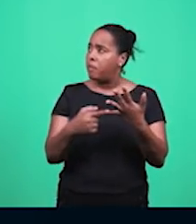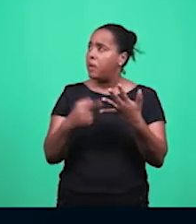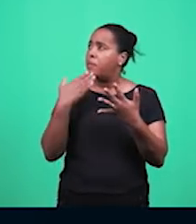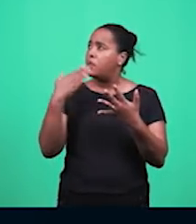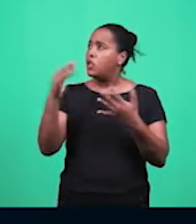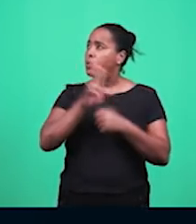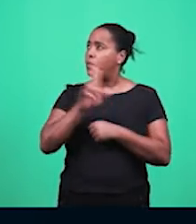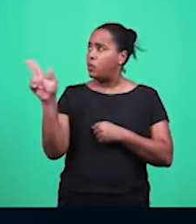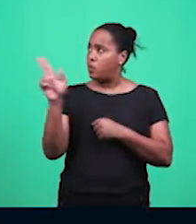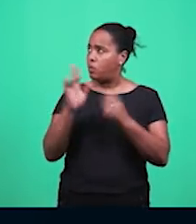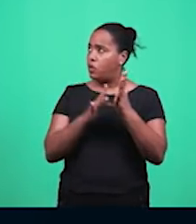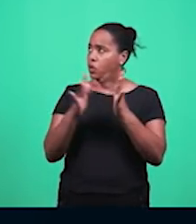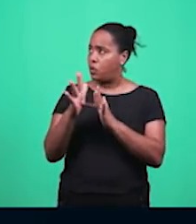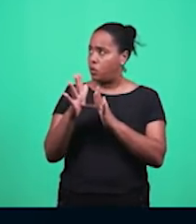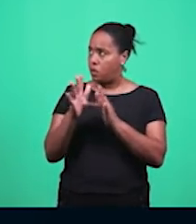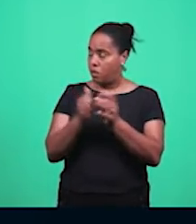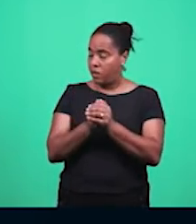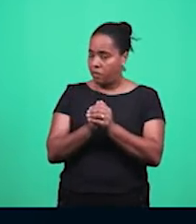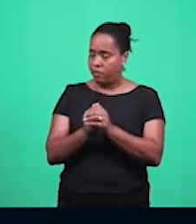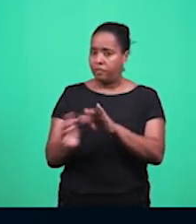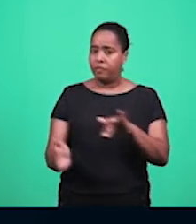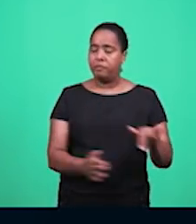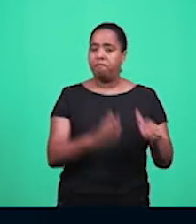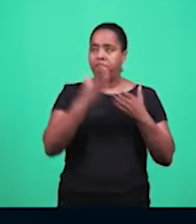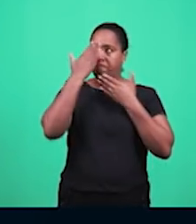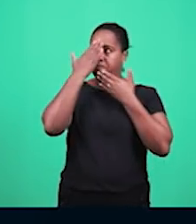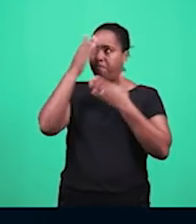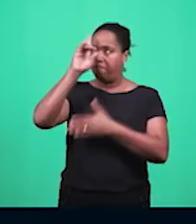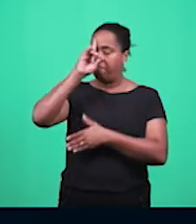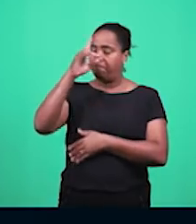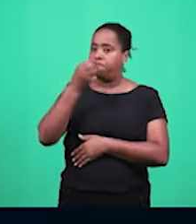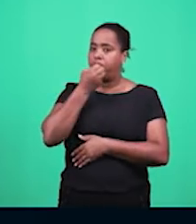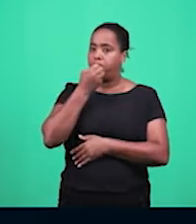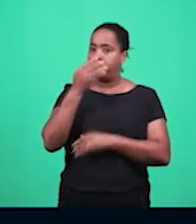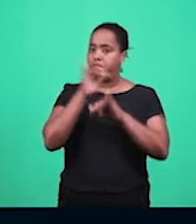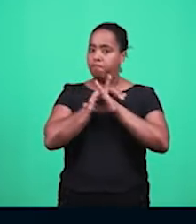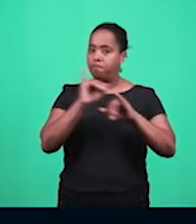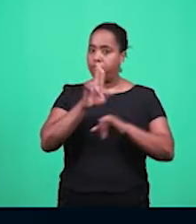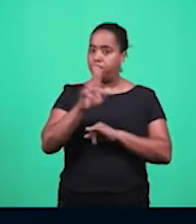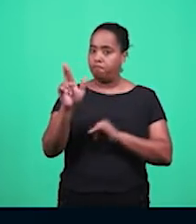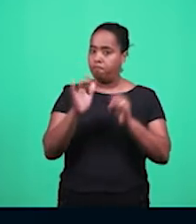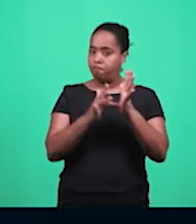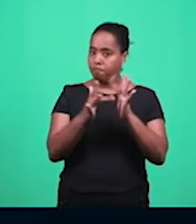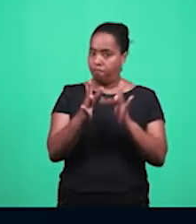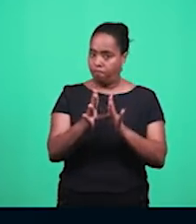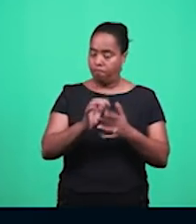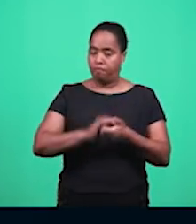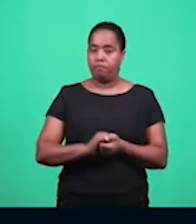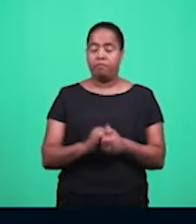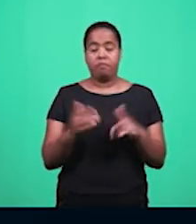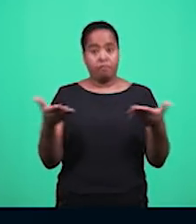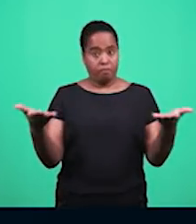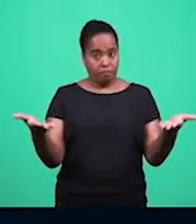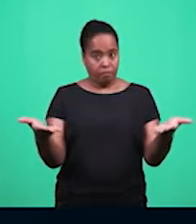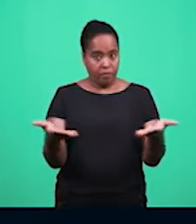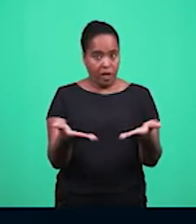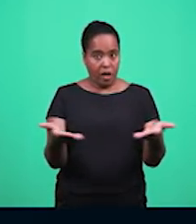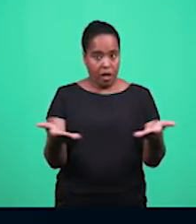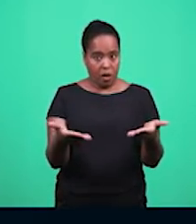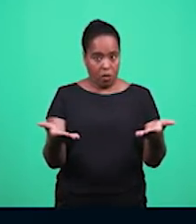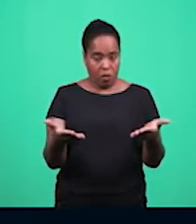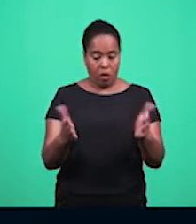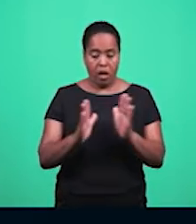oramos en ome de jesus amen gracias a dios bendito sea tu nombre oh señor ahora en manos